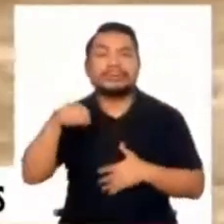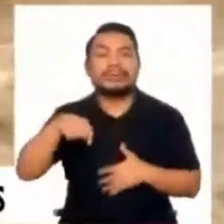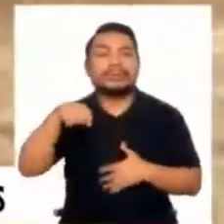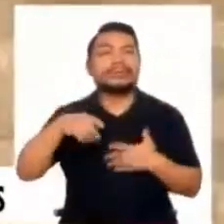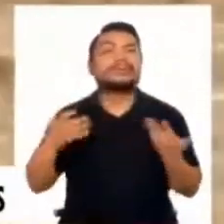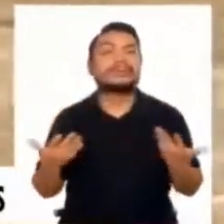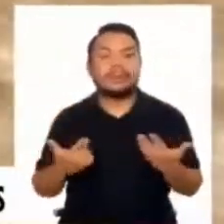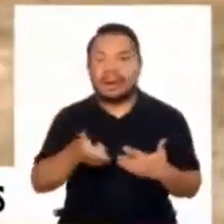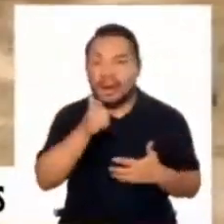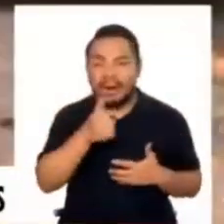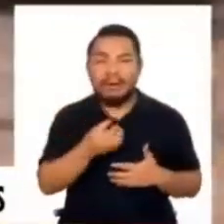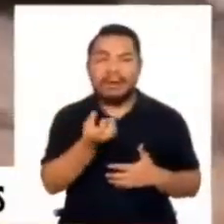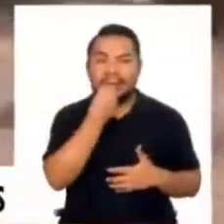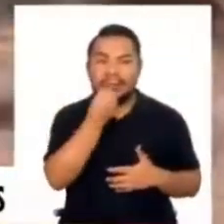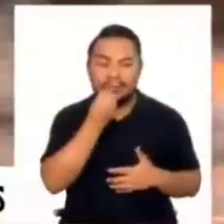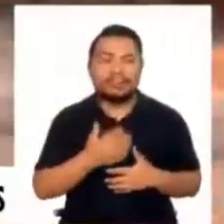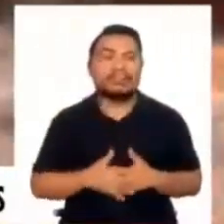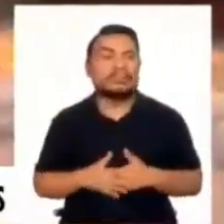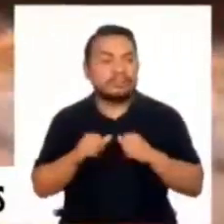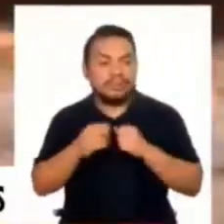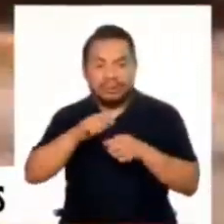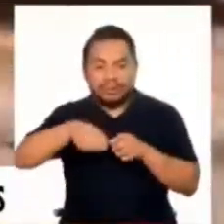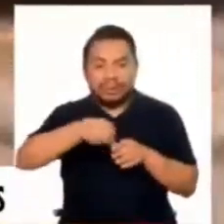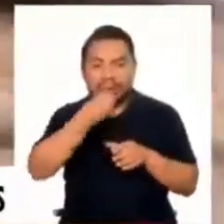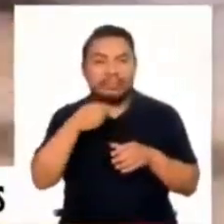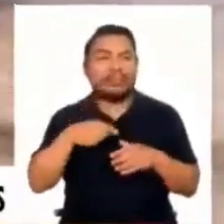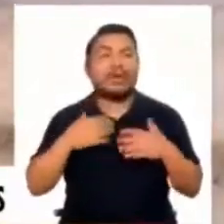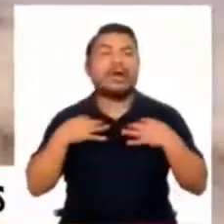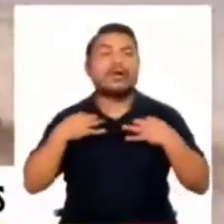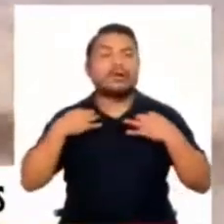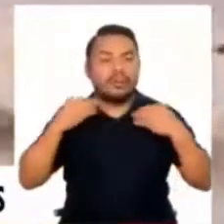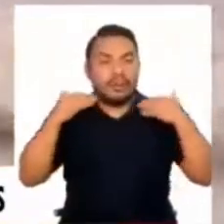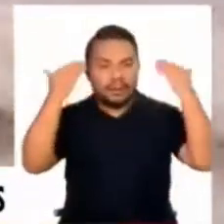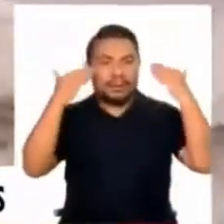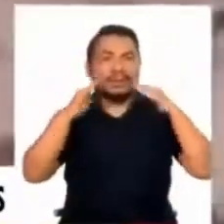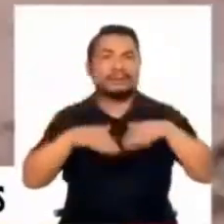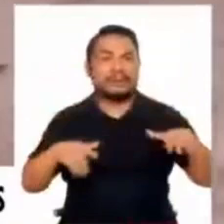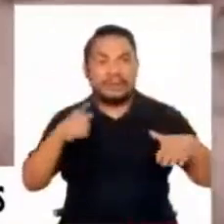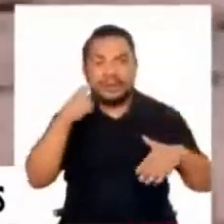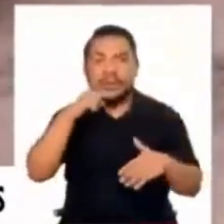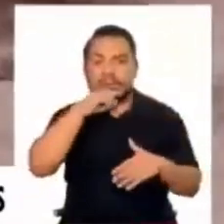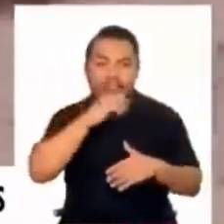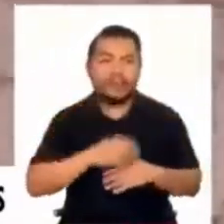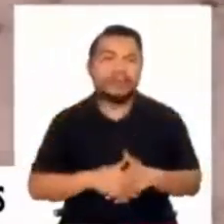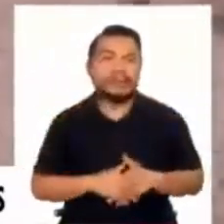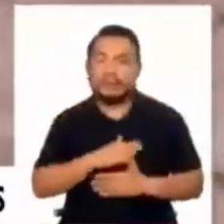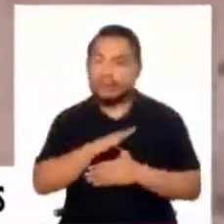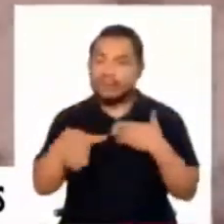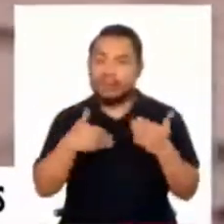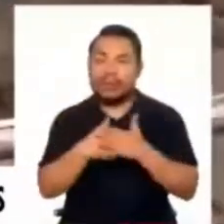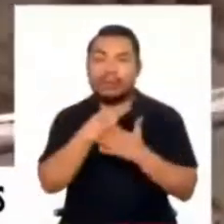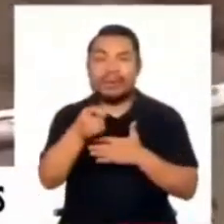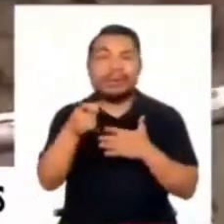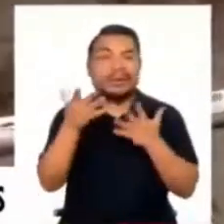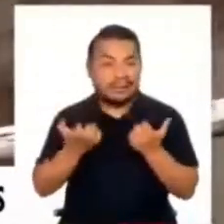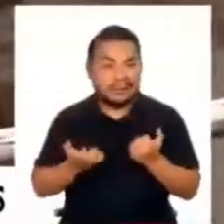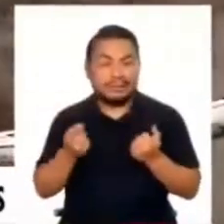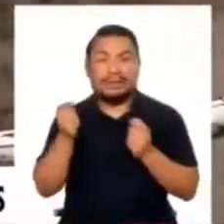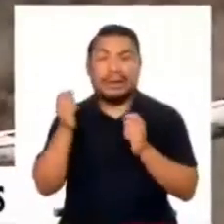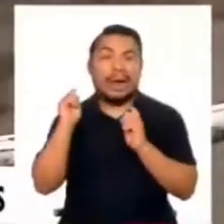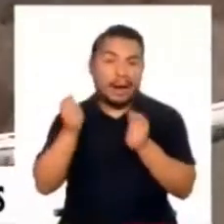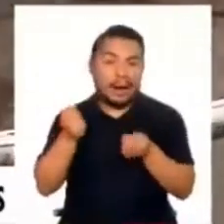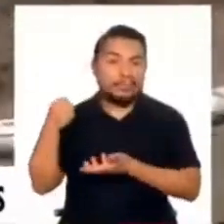agua, alimentos no perecibles y ropa para adultos, niñas y niños. Todos aquellos que deseen dejar sus donativos